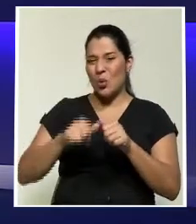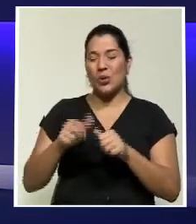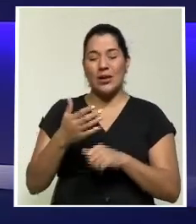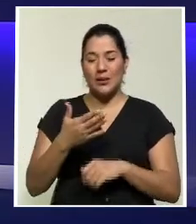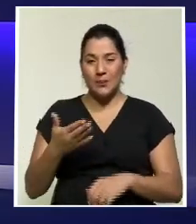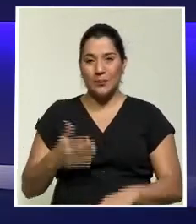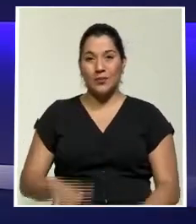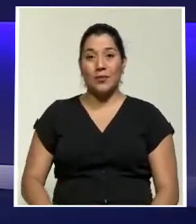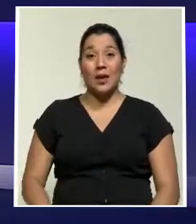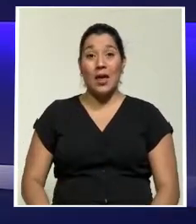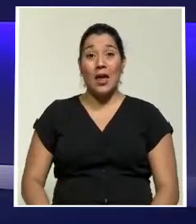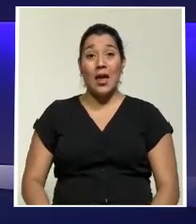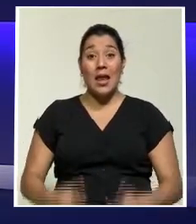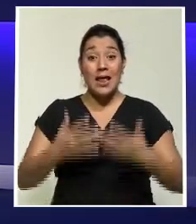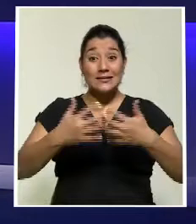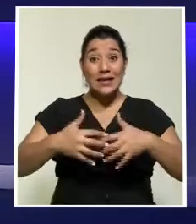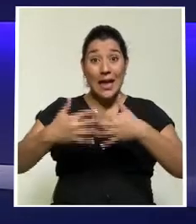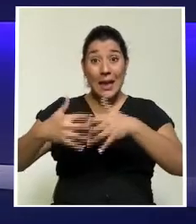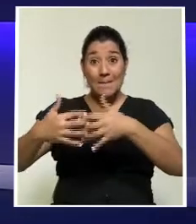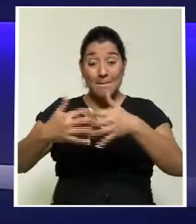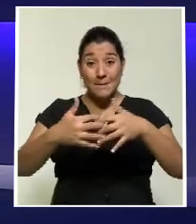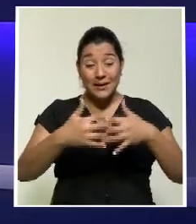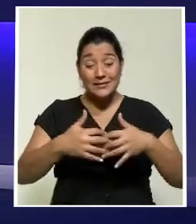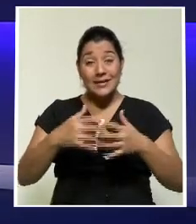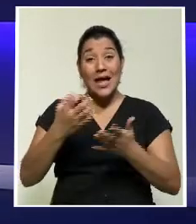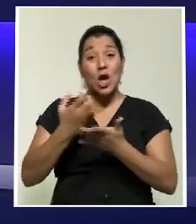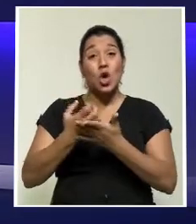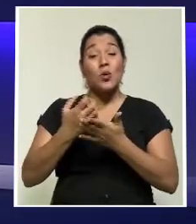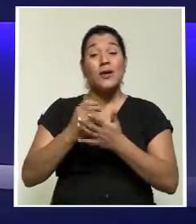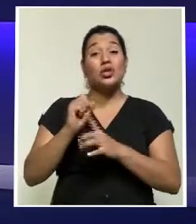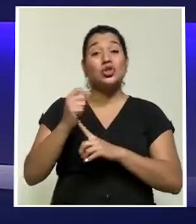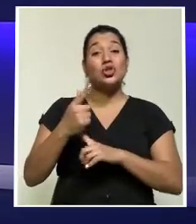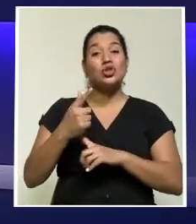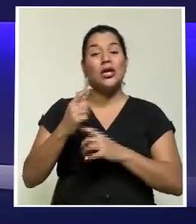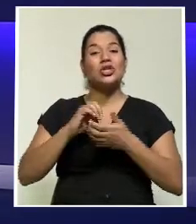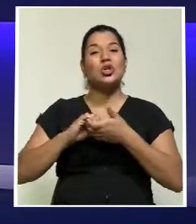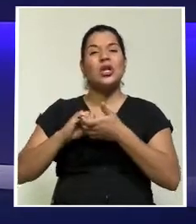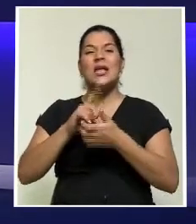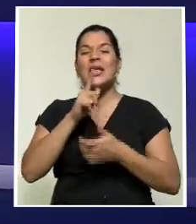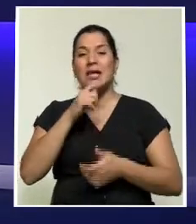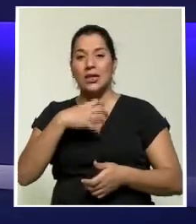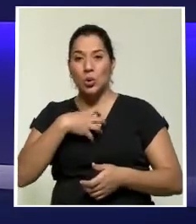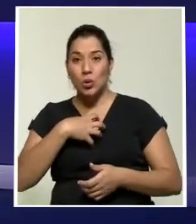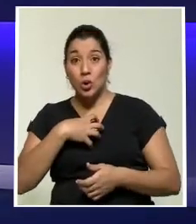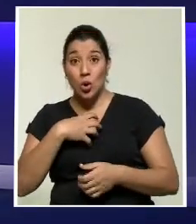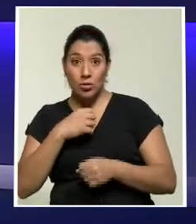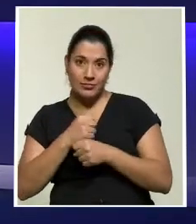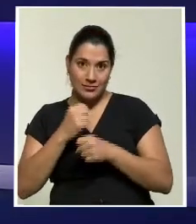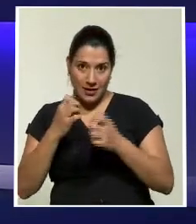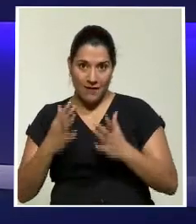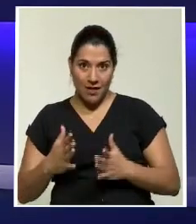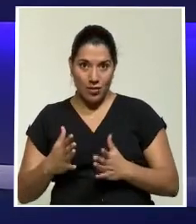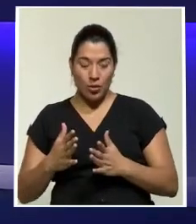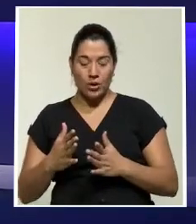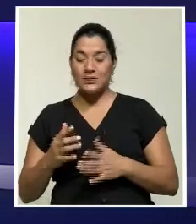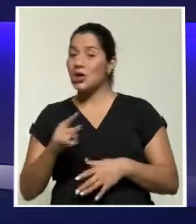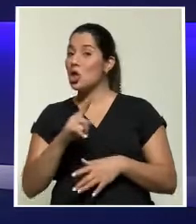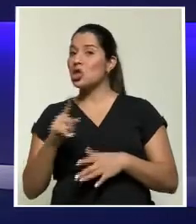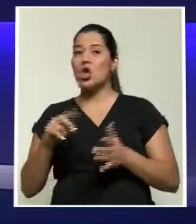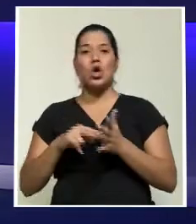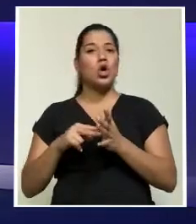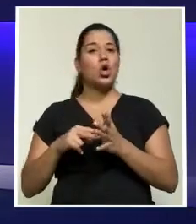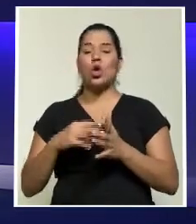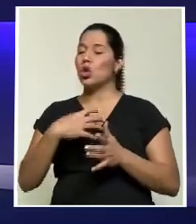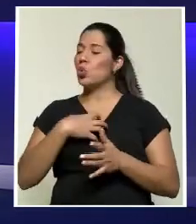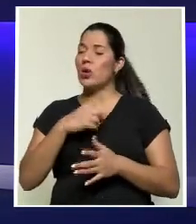que los emprendimientos de economía social solidaria son de las personas que trabajan, ¿verdad? No es un